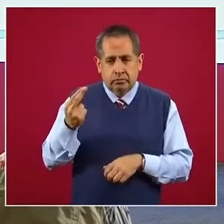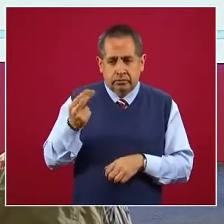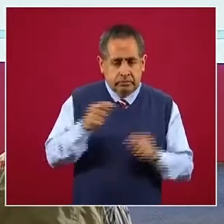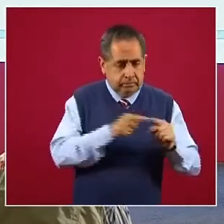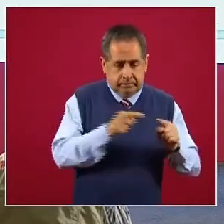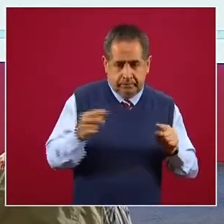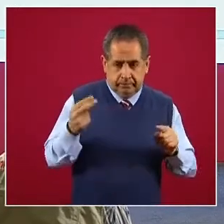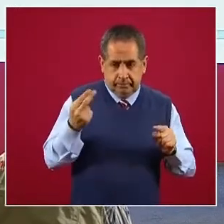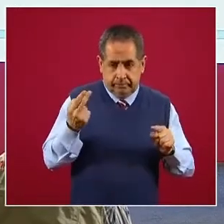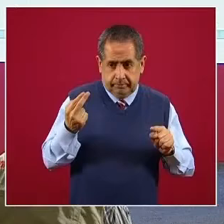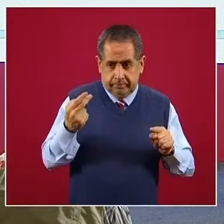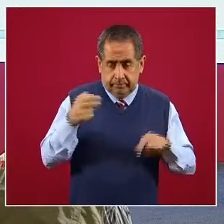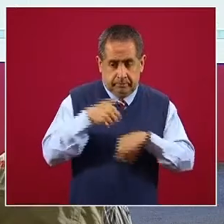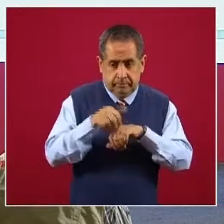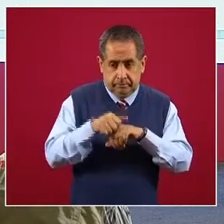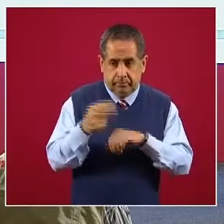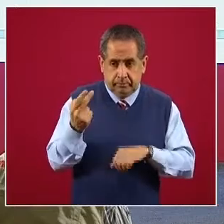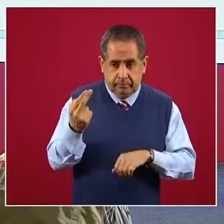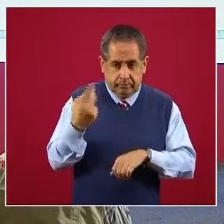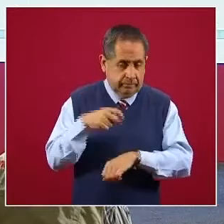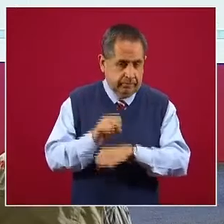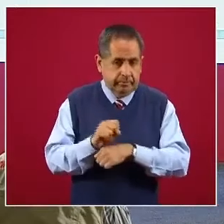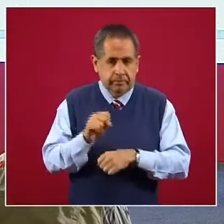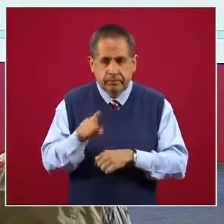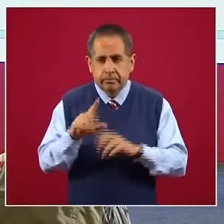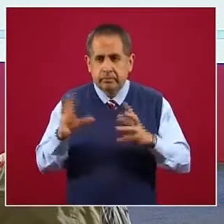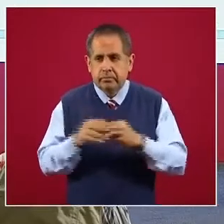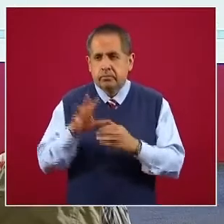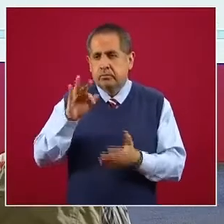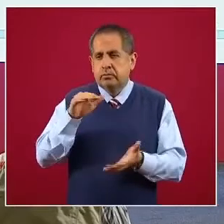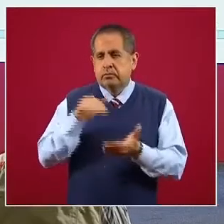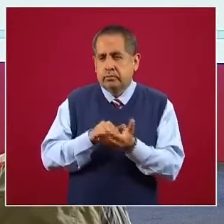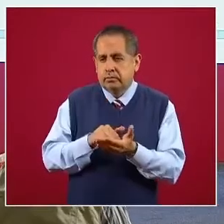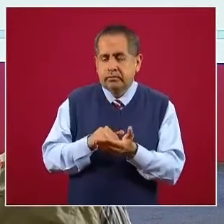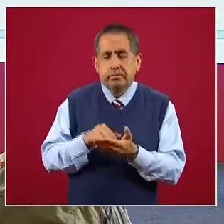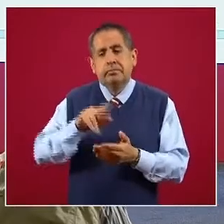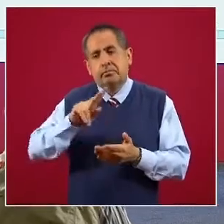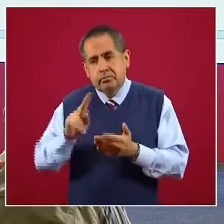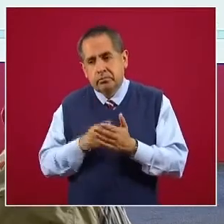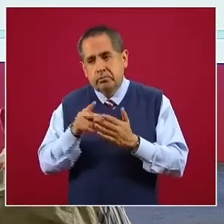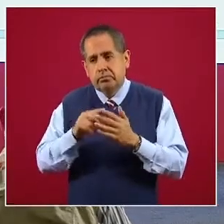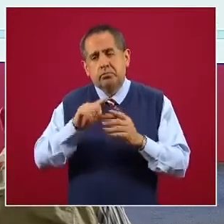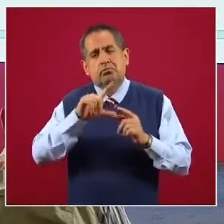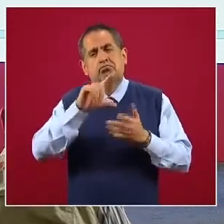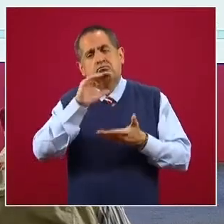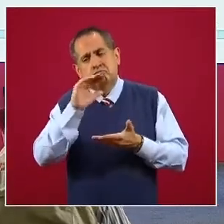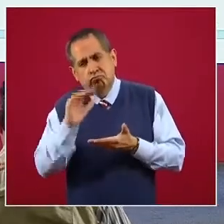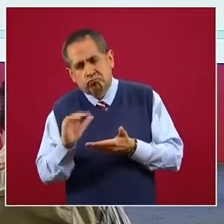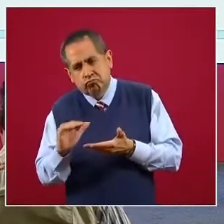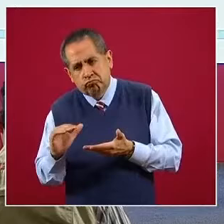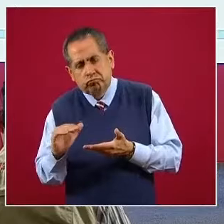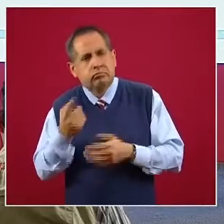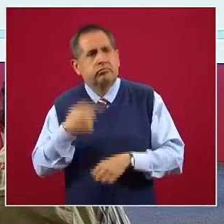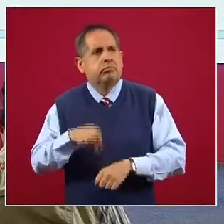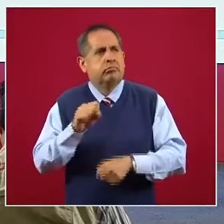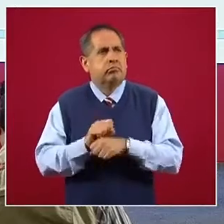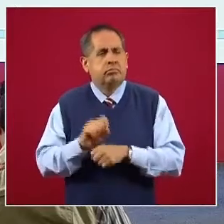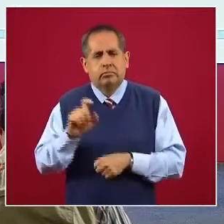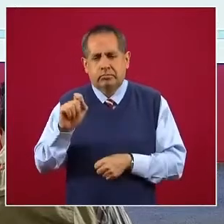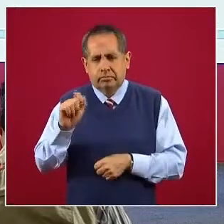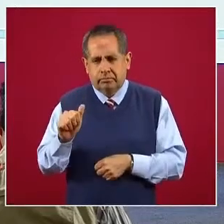25 se había obtenido alrededor de 40,000 casos, pero luego hubo un decremento que se dio en la